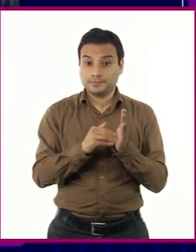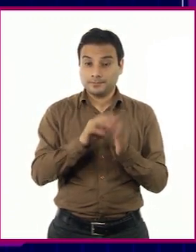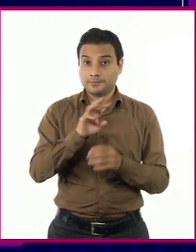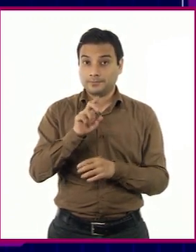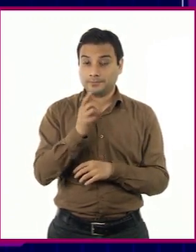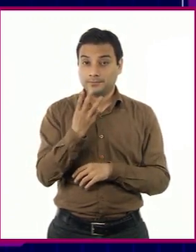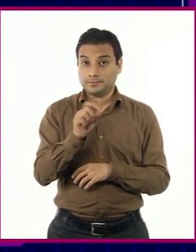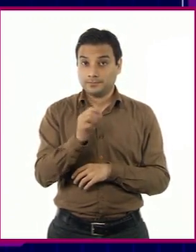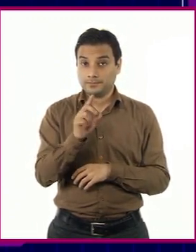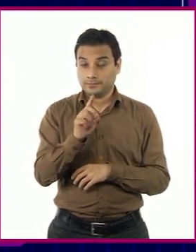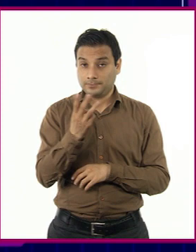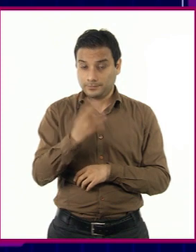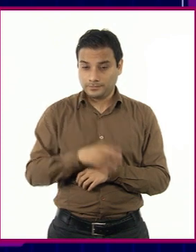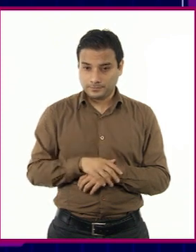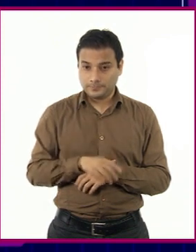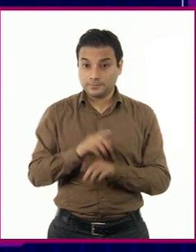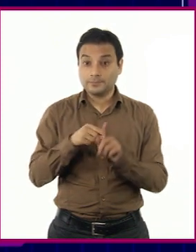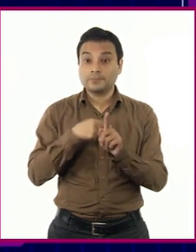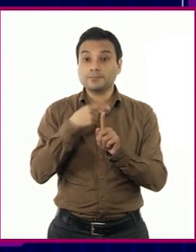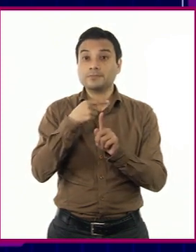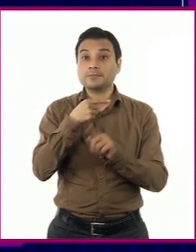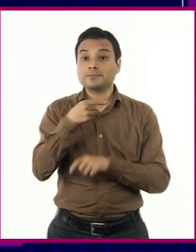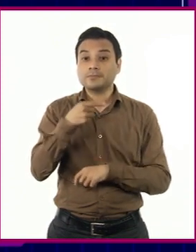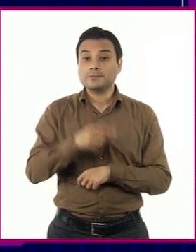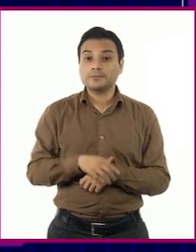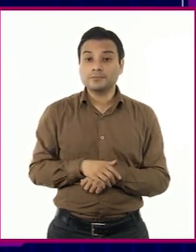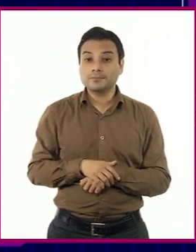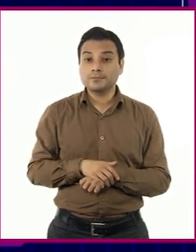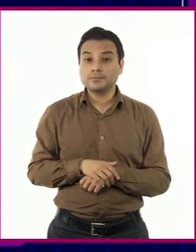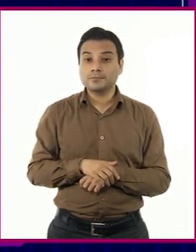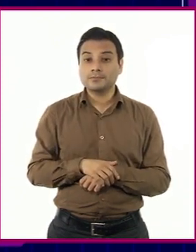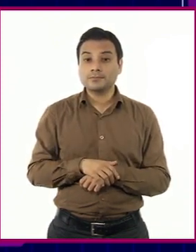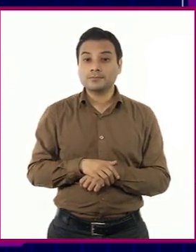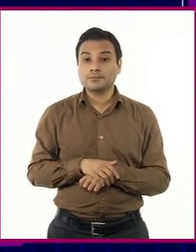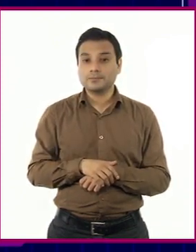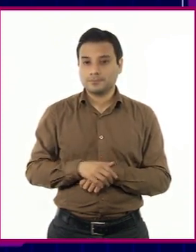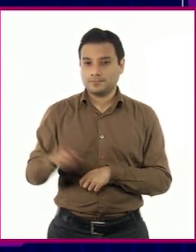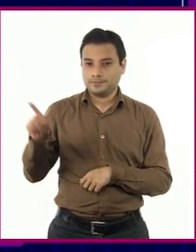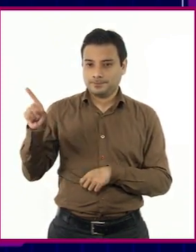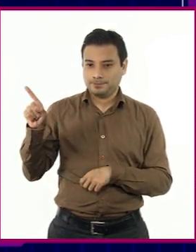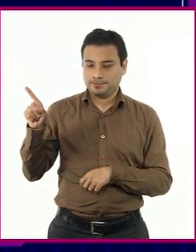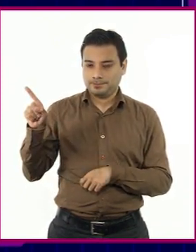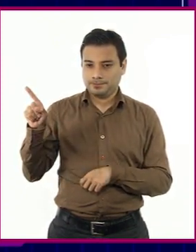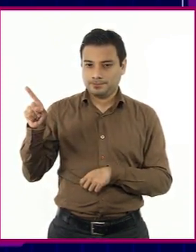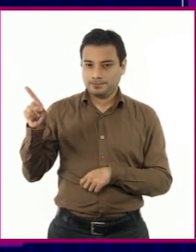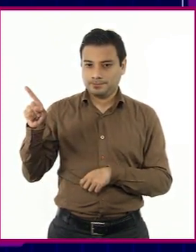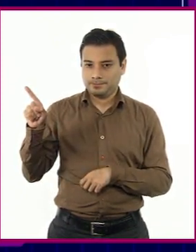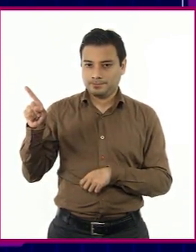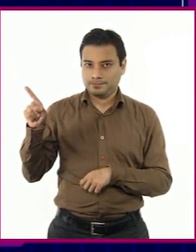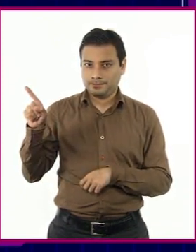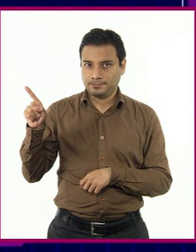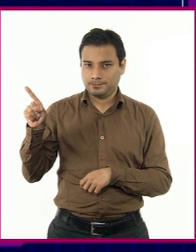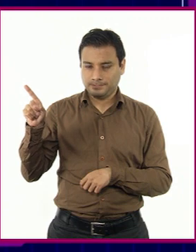2,833,333.33 más el valor absoluto de 2,800,000 menos